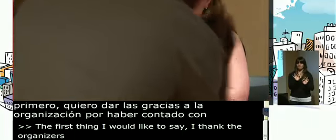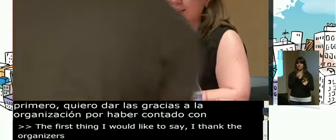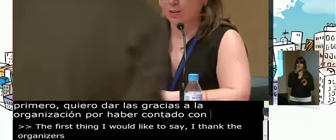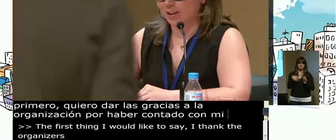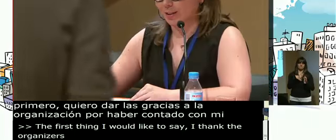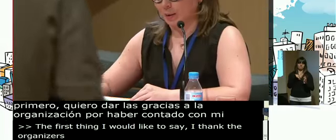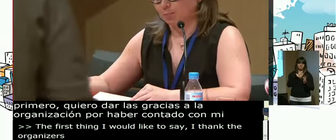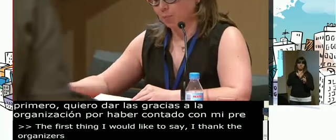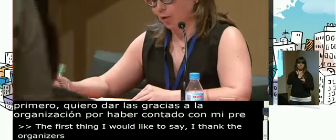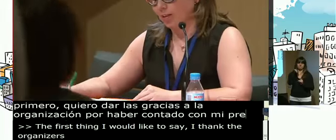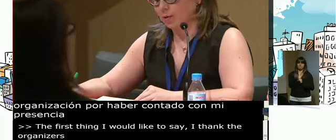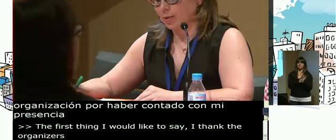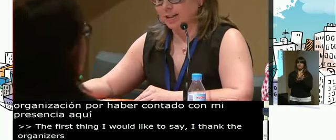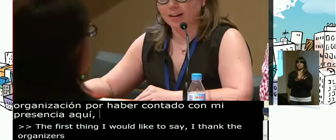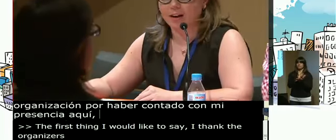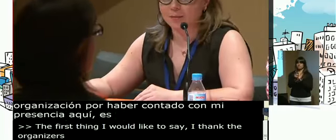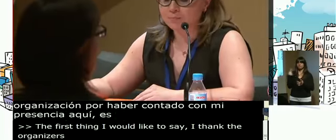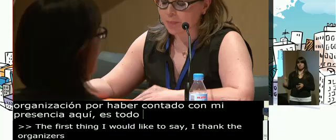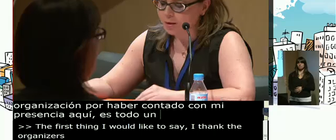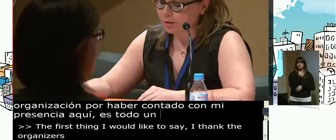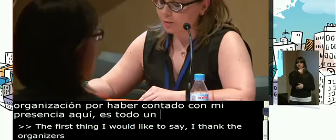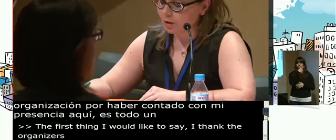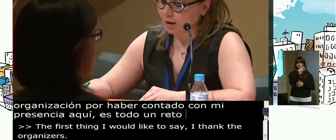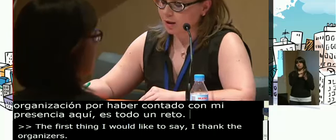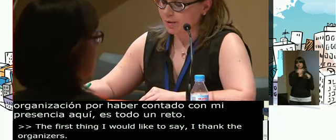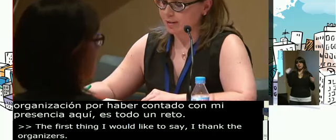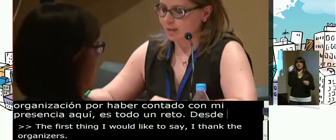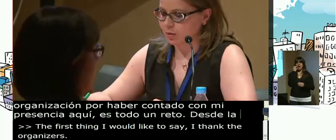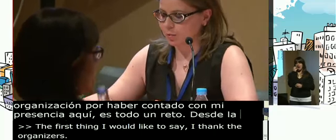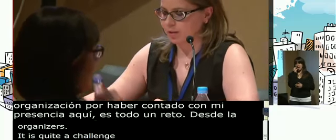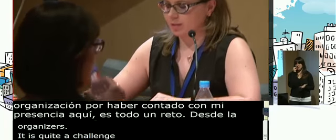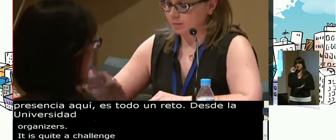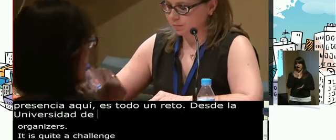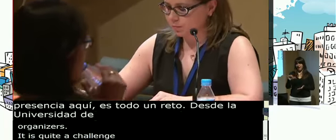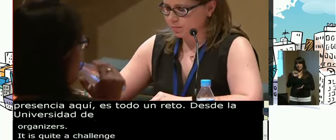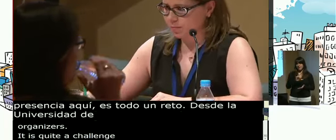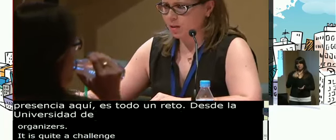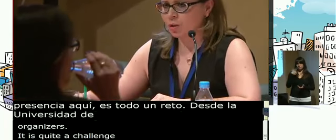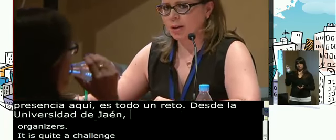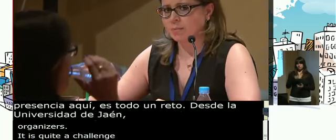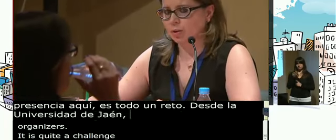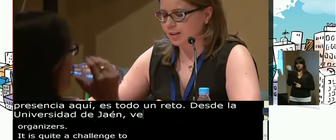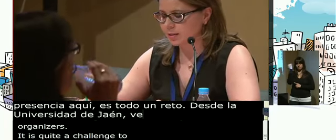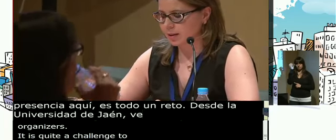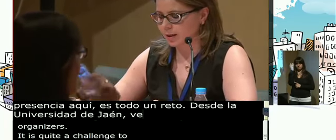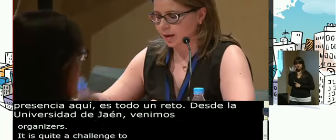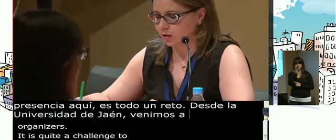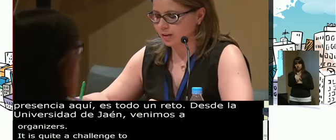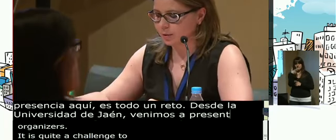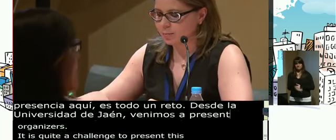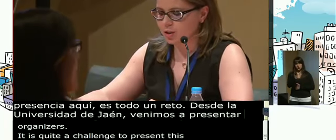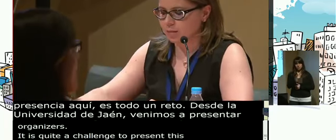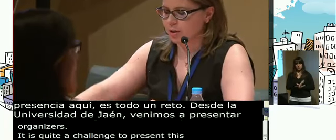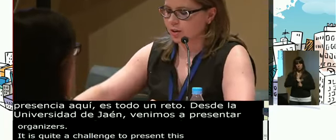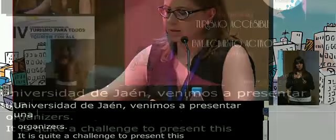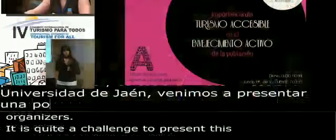a comentaros que bueno, desde la Universidad de Jaén venimos a presentar una ponencia sobre la importancia que el